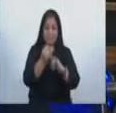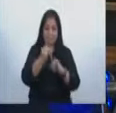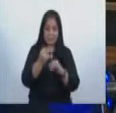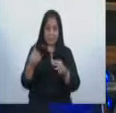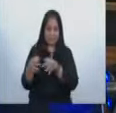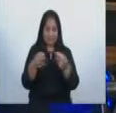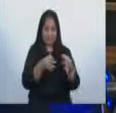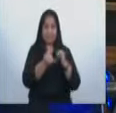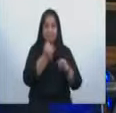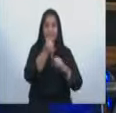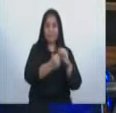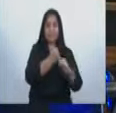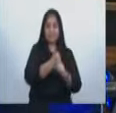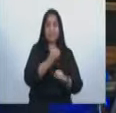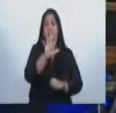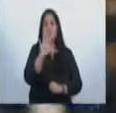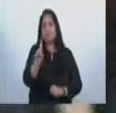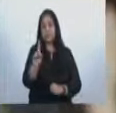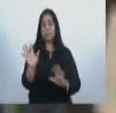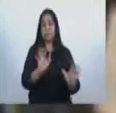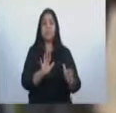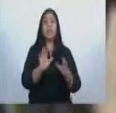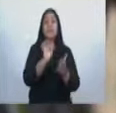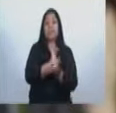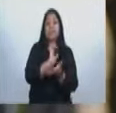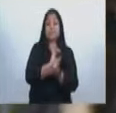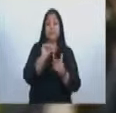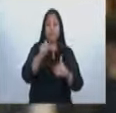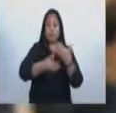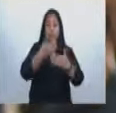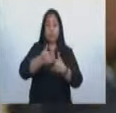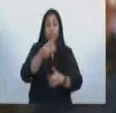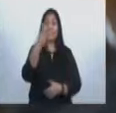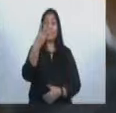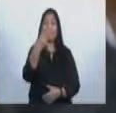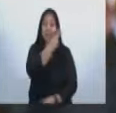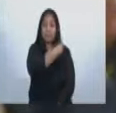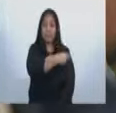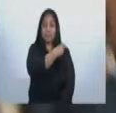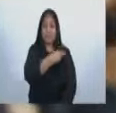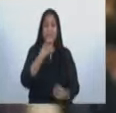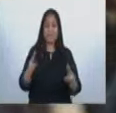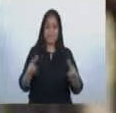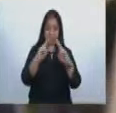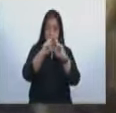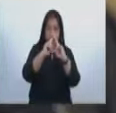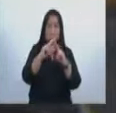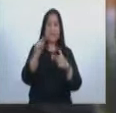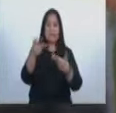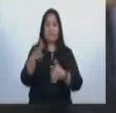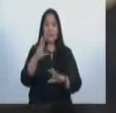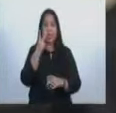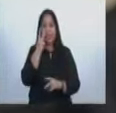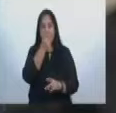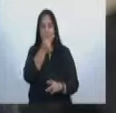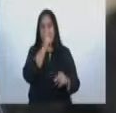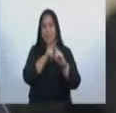estamos en el proceso de construcción de tres hospitales el hospital de Sololá ya se puede ver